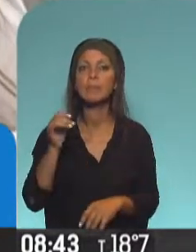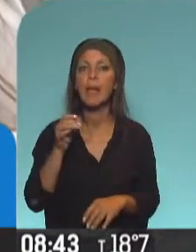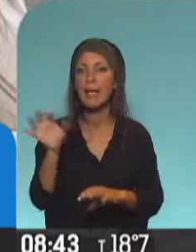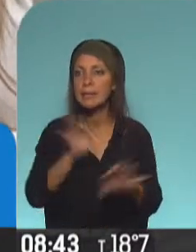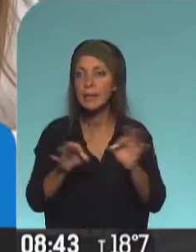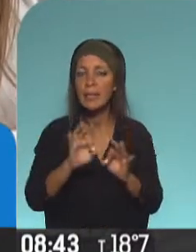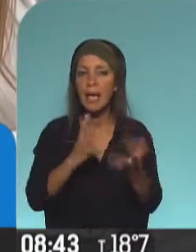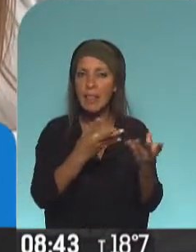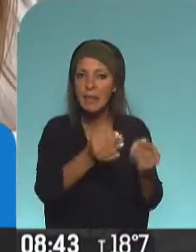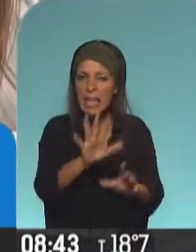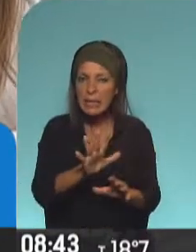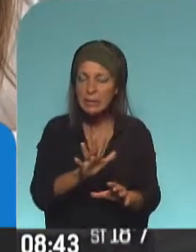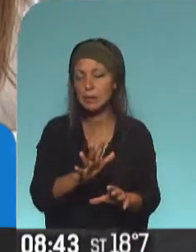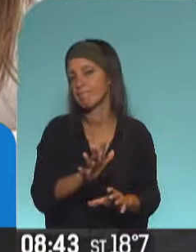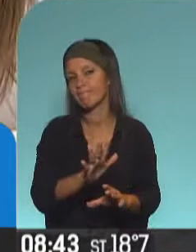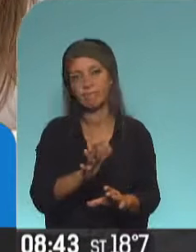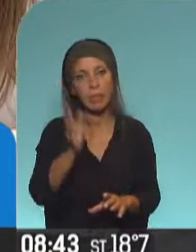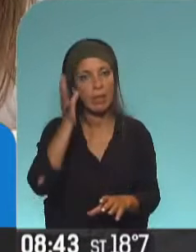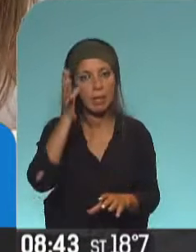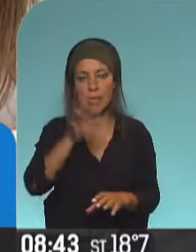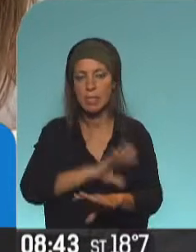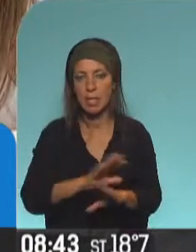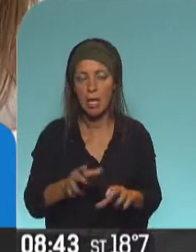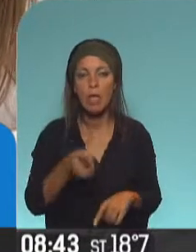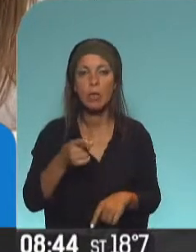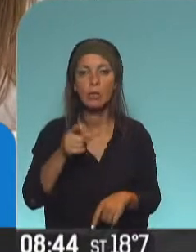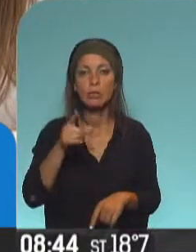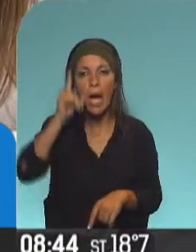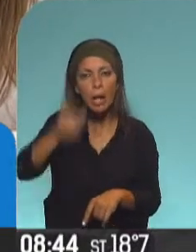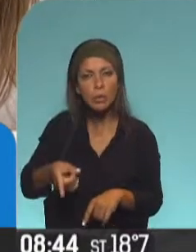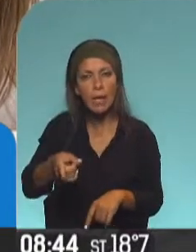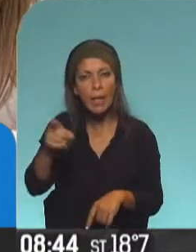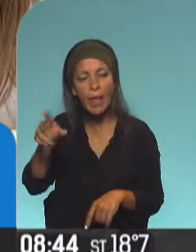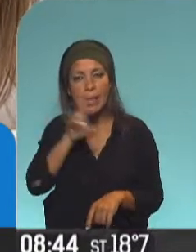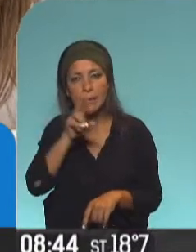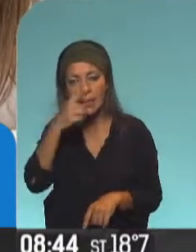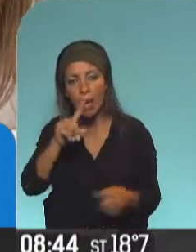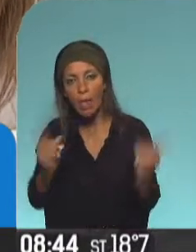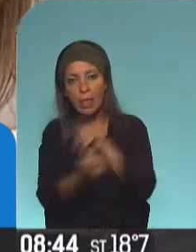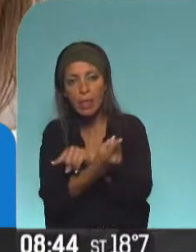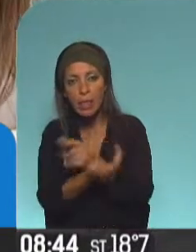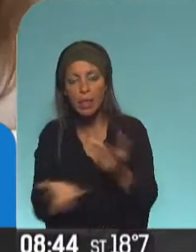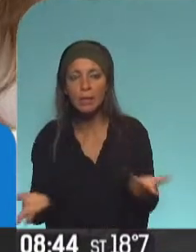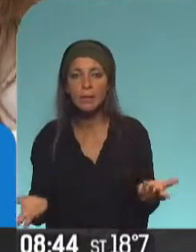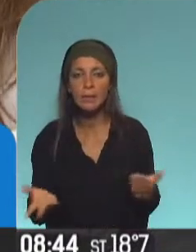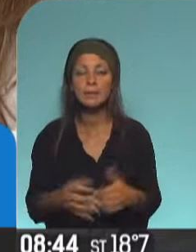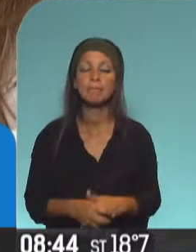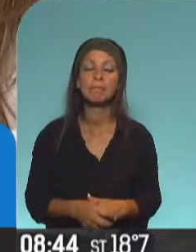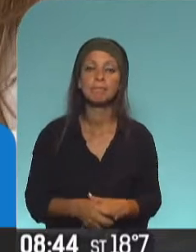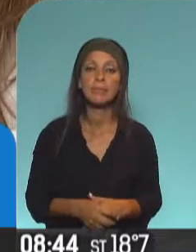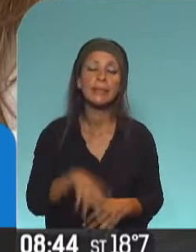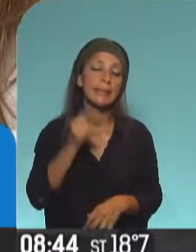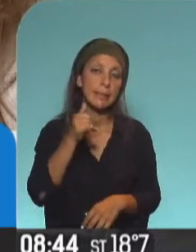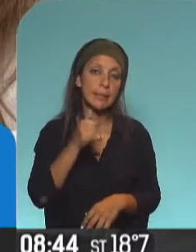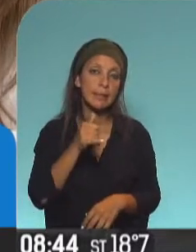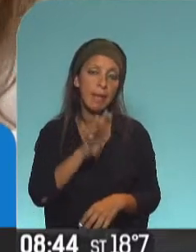estrategia de defensa. La acusada era la chica y el defendido era la víctima. Sí, ahí hay que